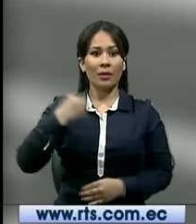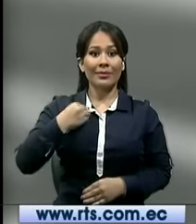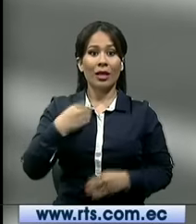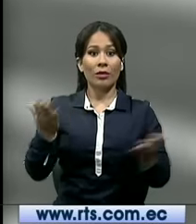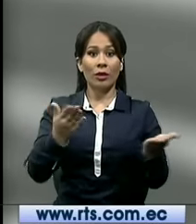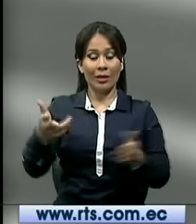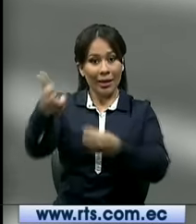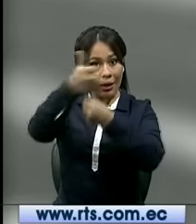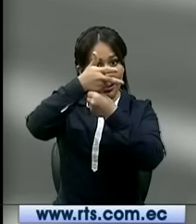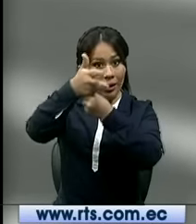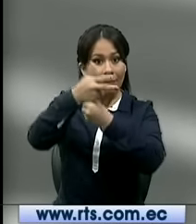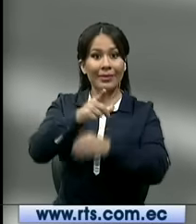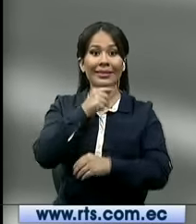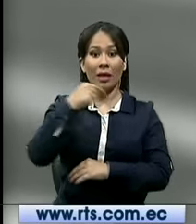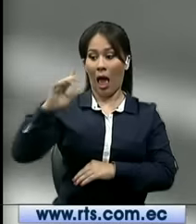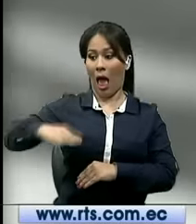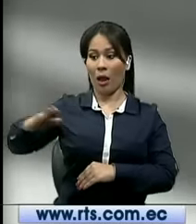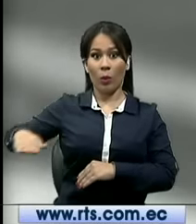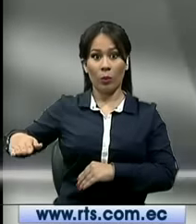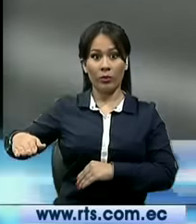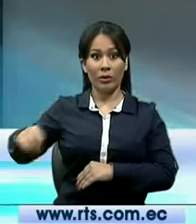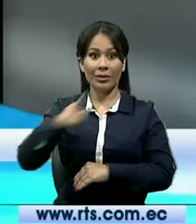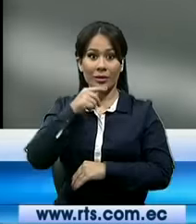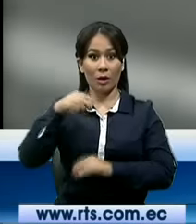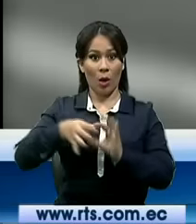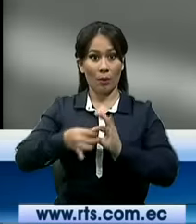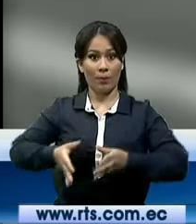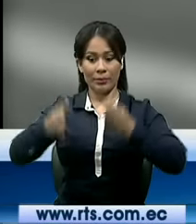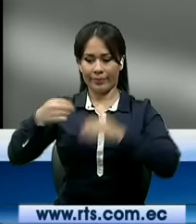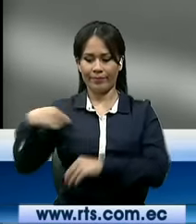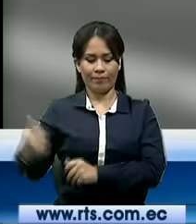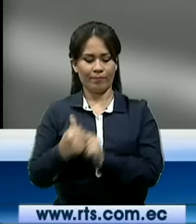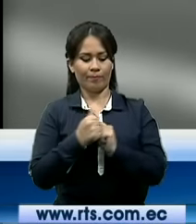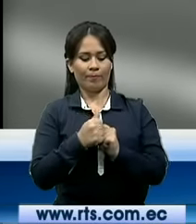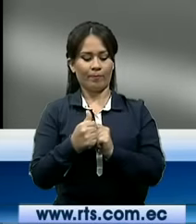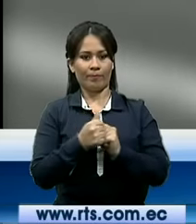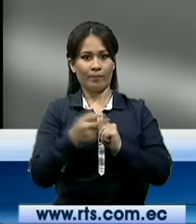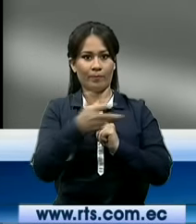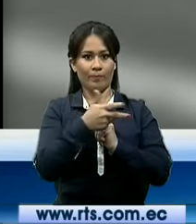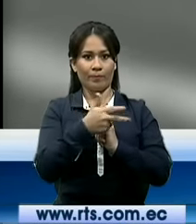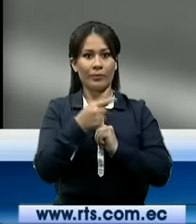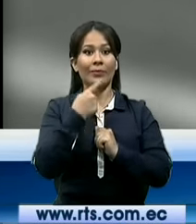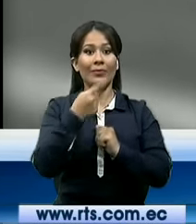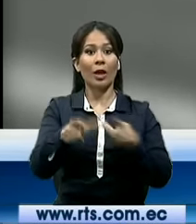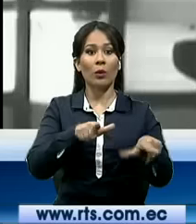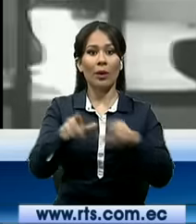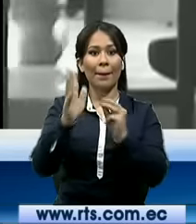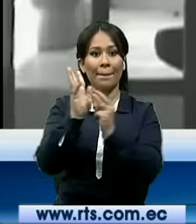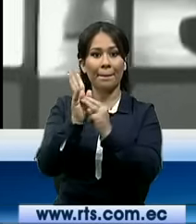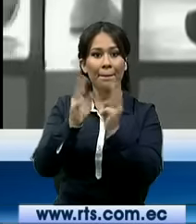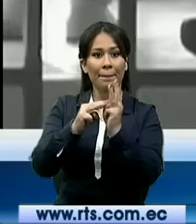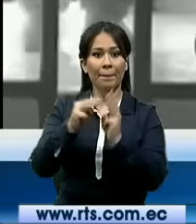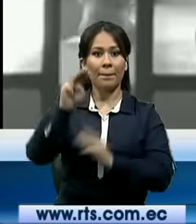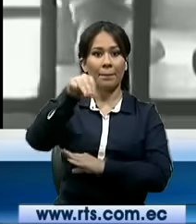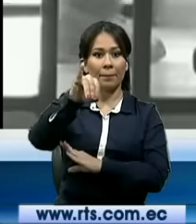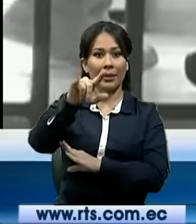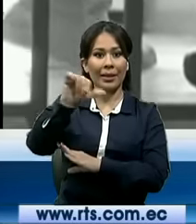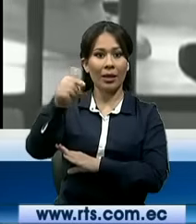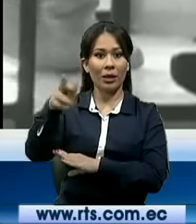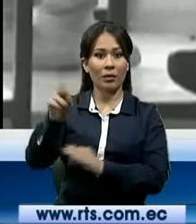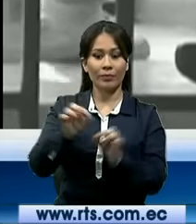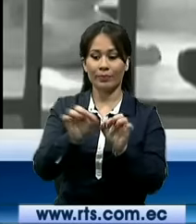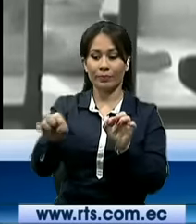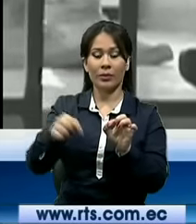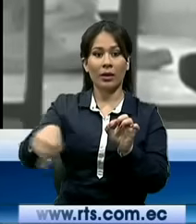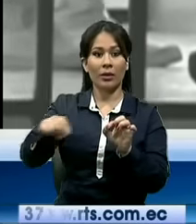fueron grabadas por una alumna para denunciar lo que estaba ocurriendo en este plantel del Cantón Milagro. Y asimismo se